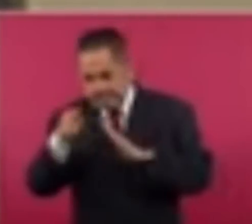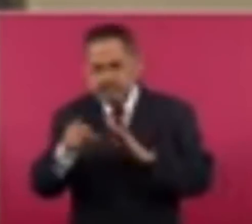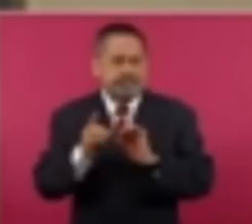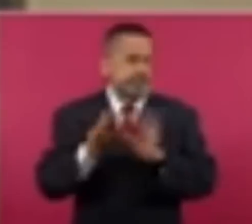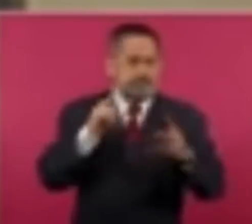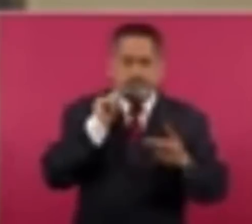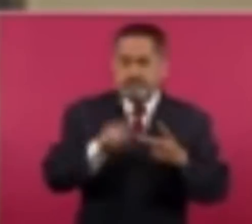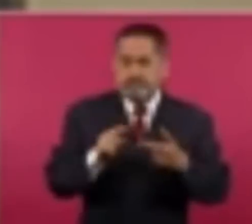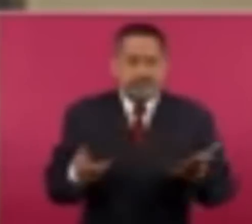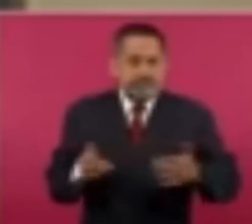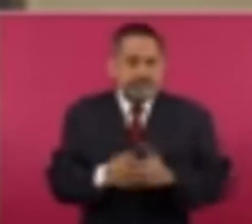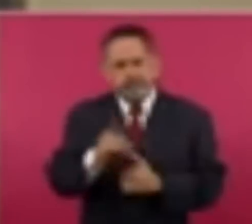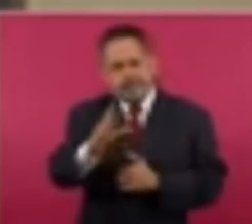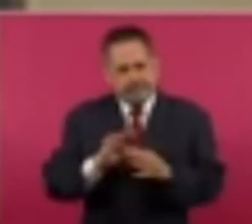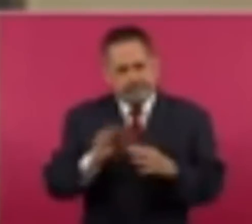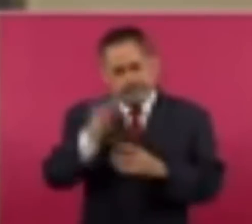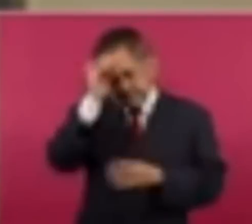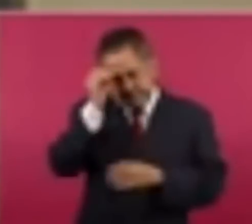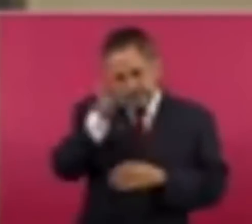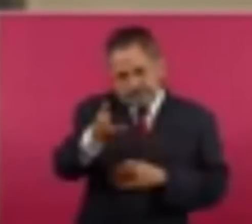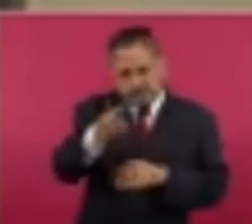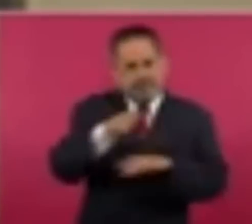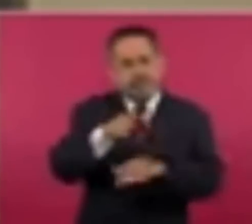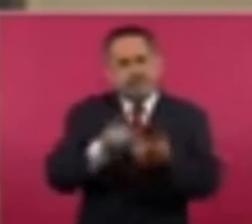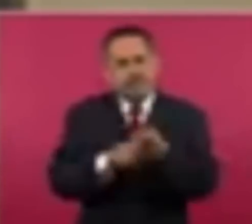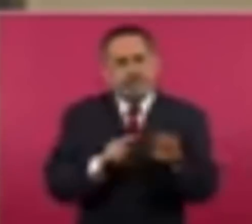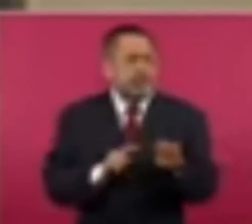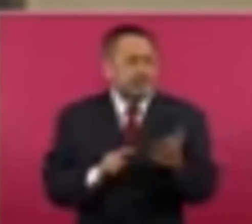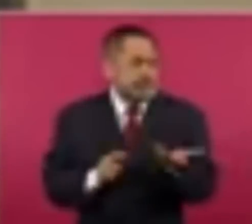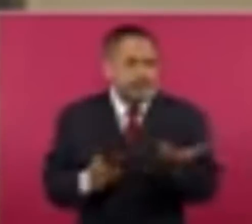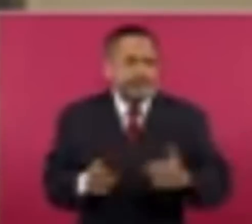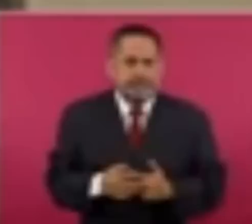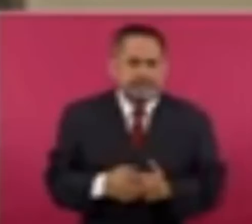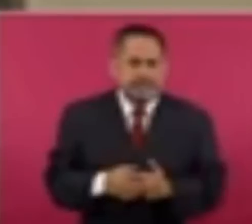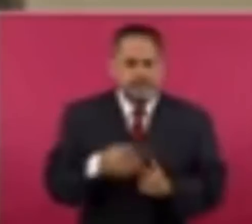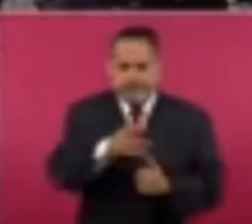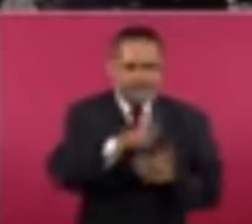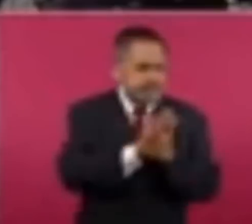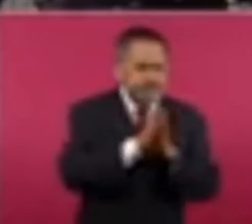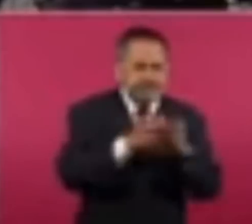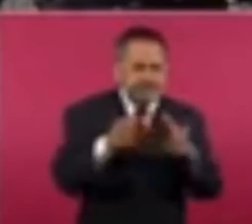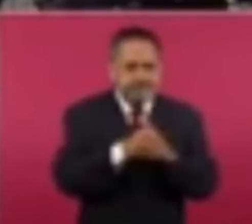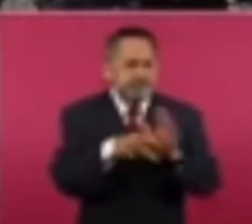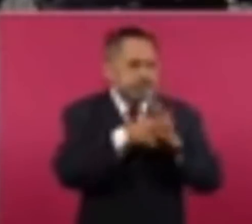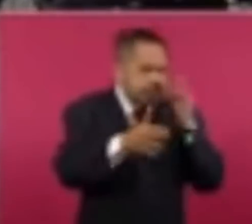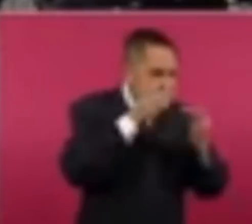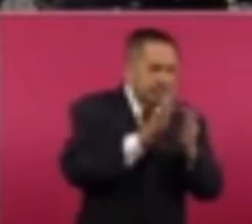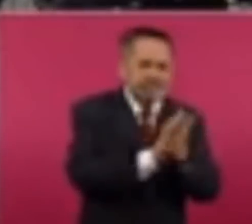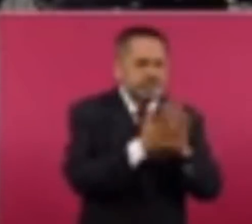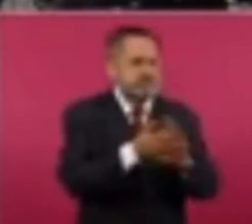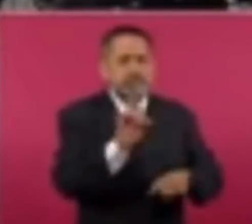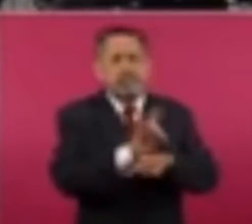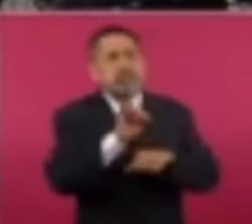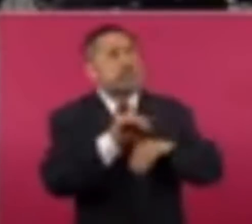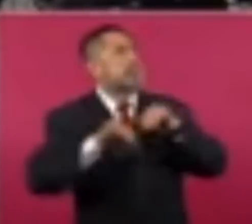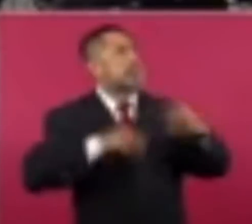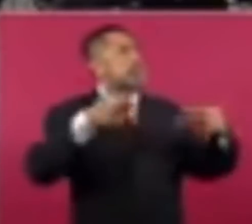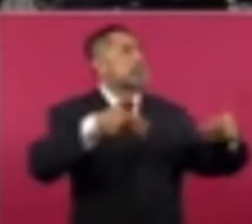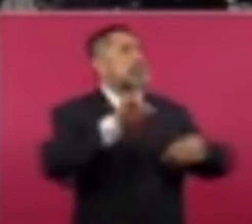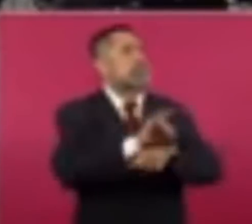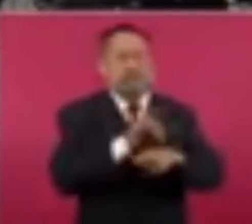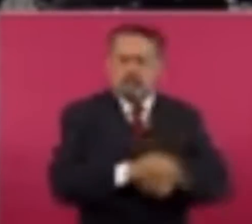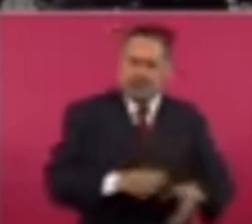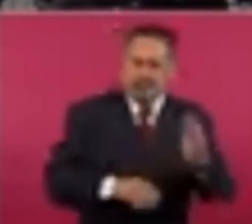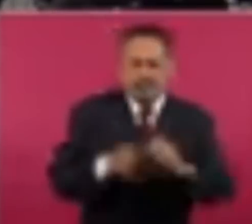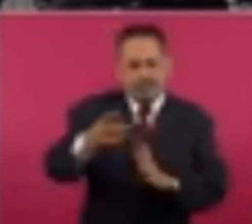de él. ¿Nos puede dar su opinión acerca de esta colusión entre medios de comunicación para los montajes? Ya, usted